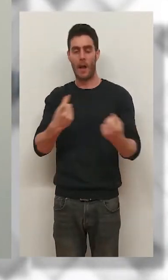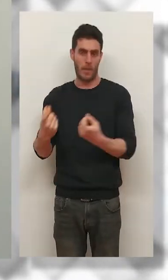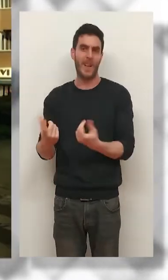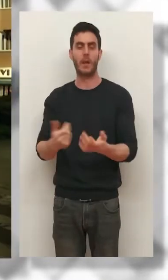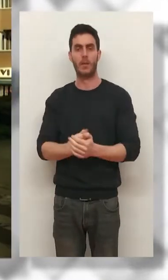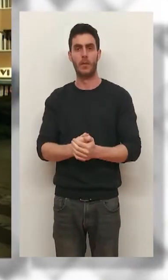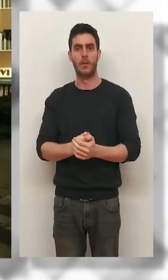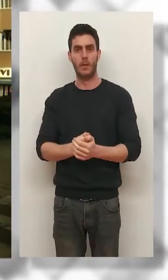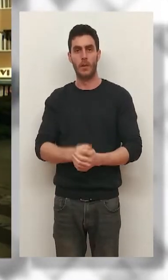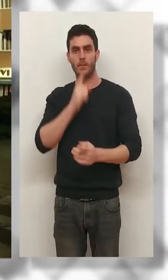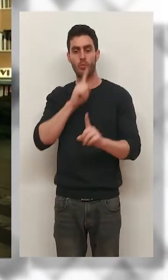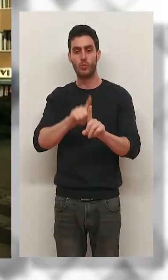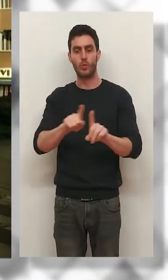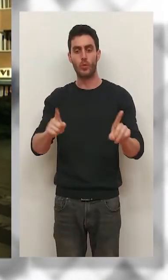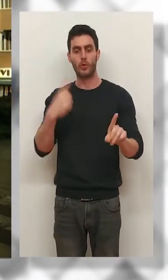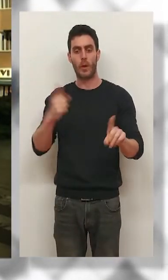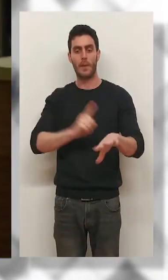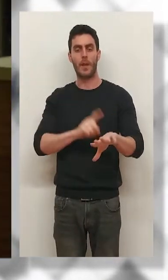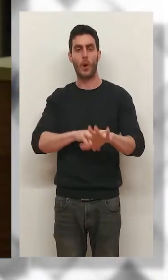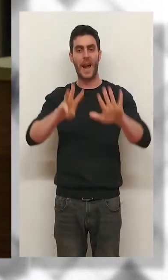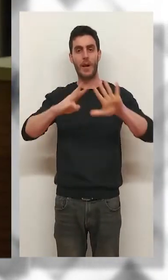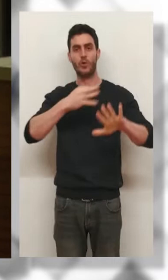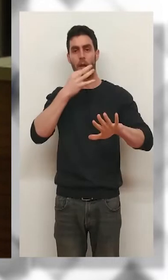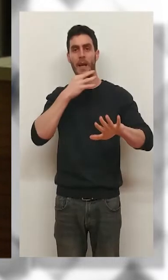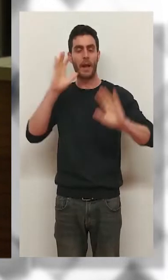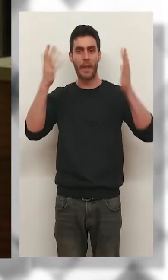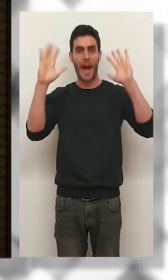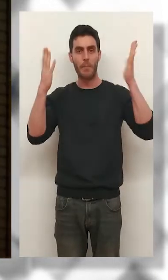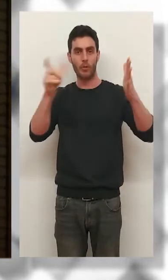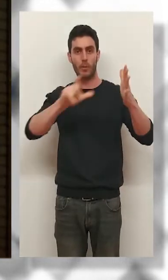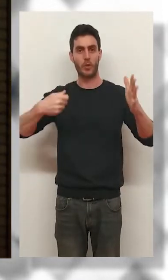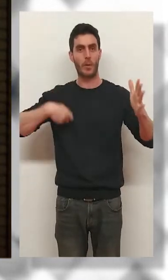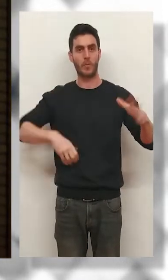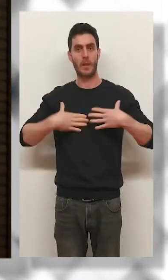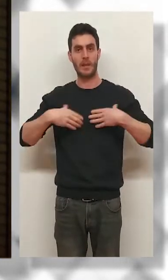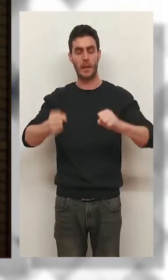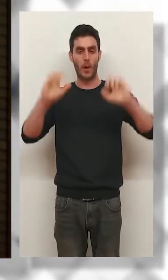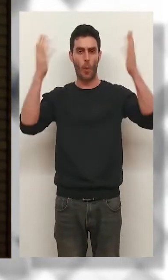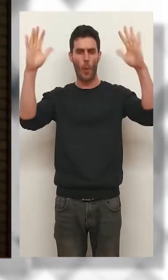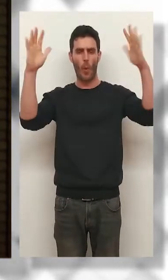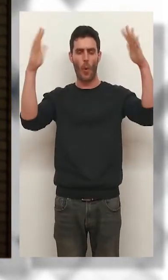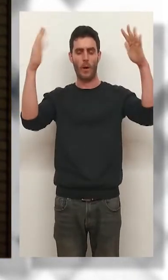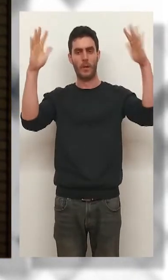necesita. El silencio solo se rompía a las 8 con el aplauso a los sanitarios.